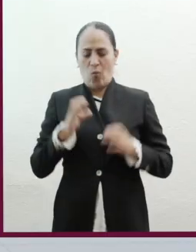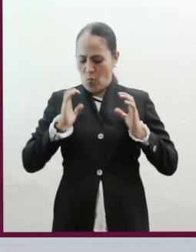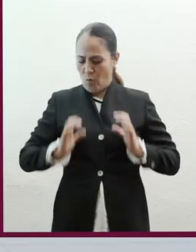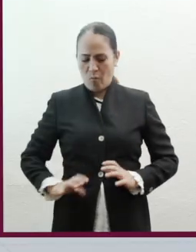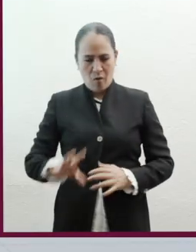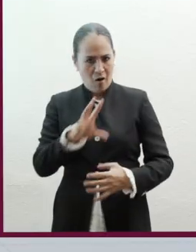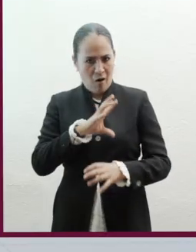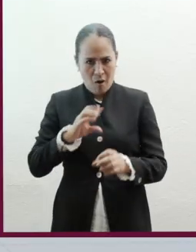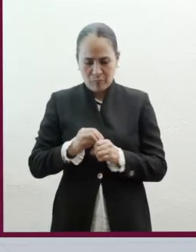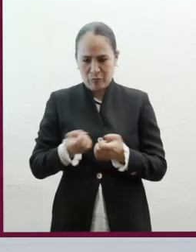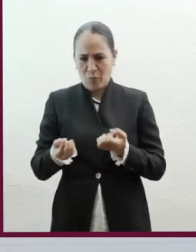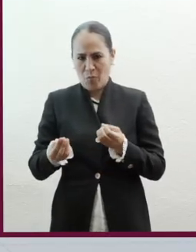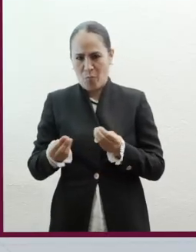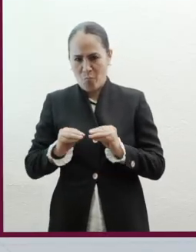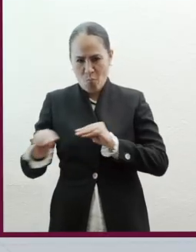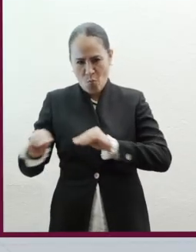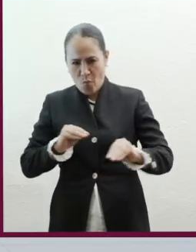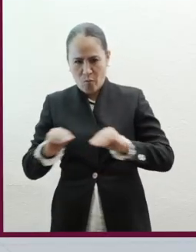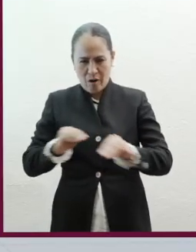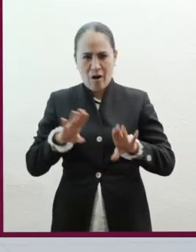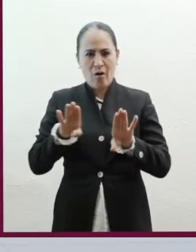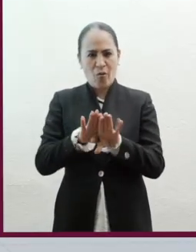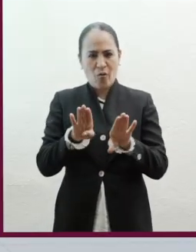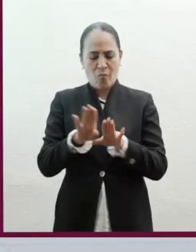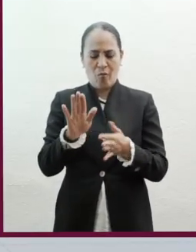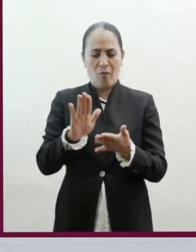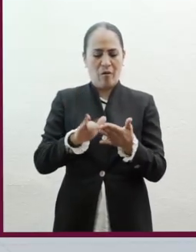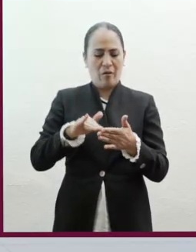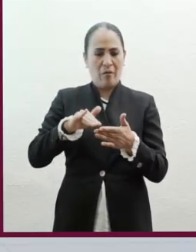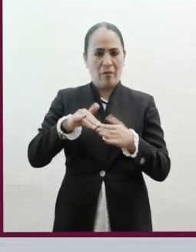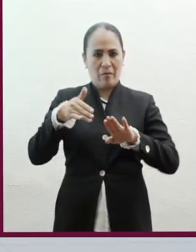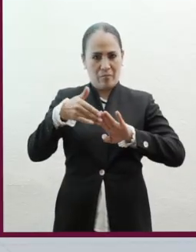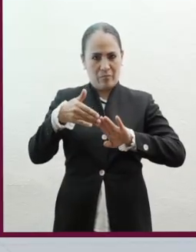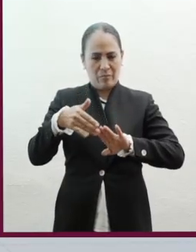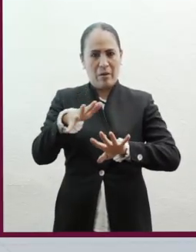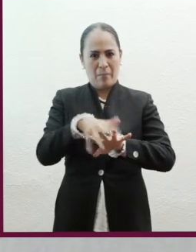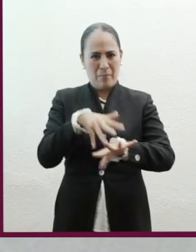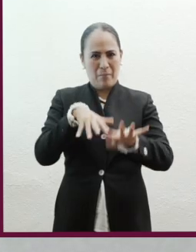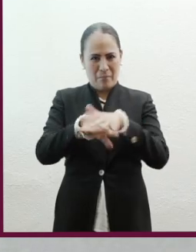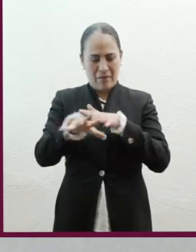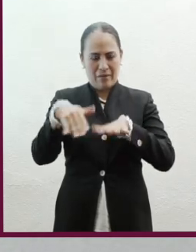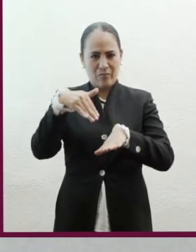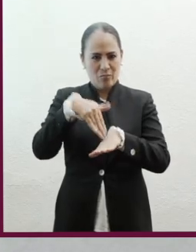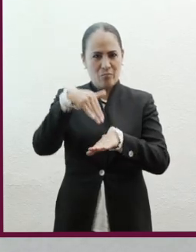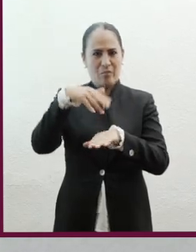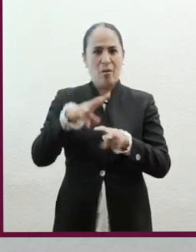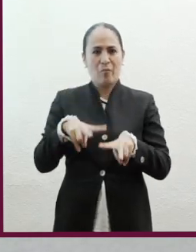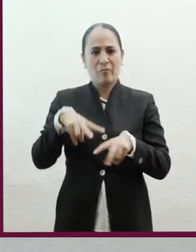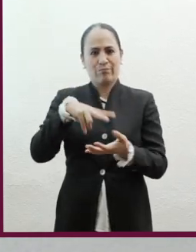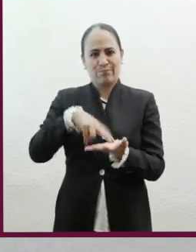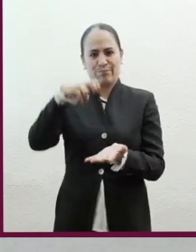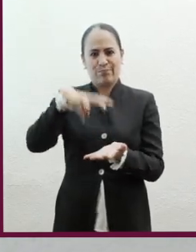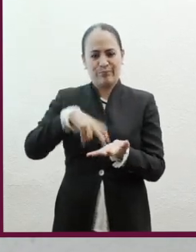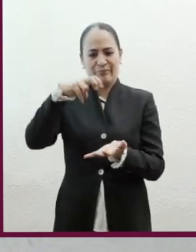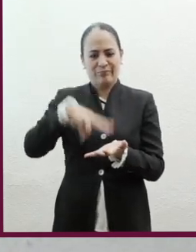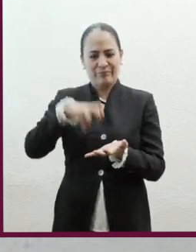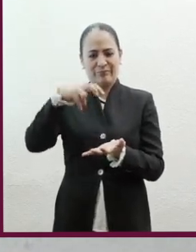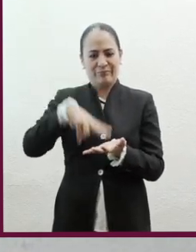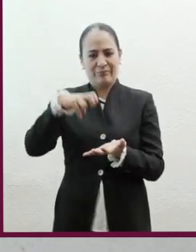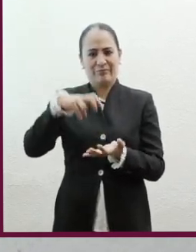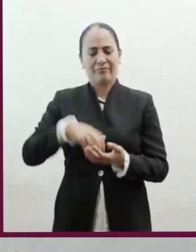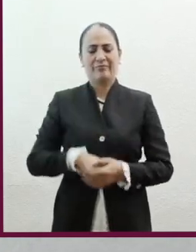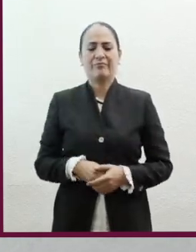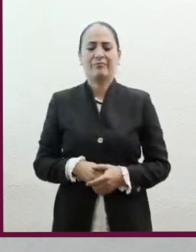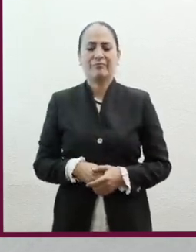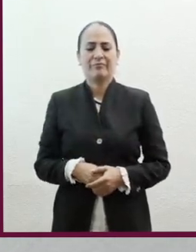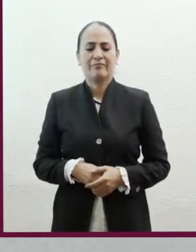de pequeños saltos sobre las puntas de los pies. Vamos a comenzar a saltar. Muy bien. Y vamos